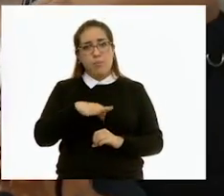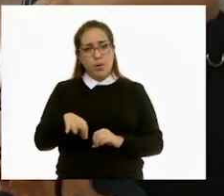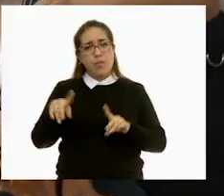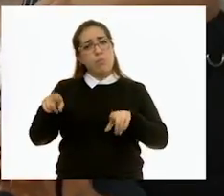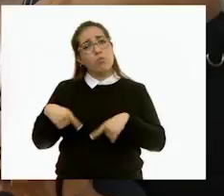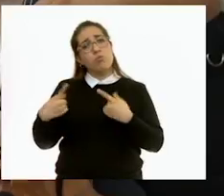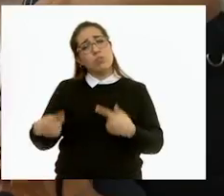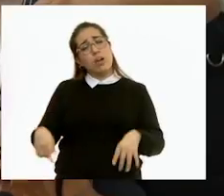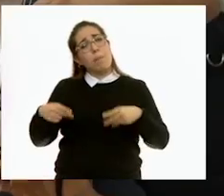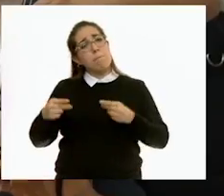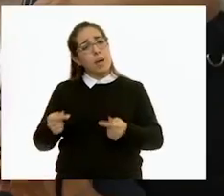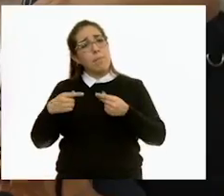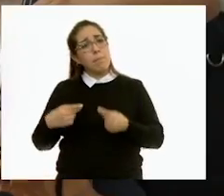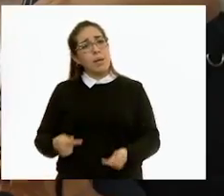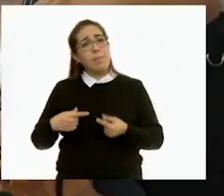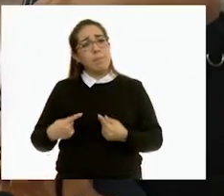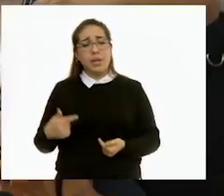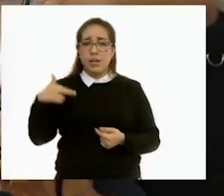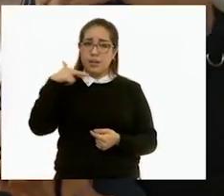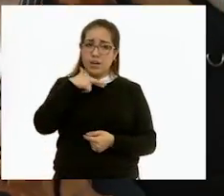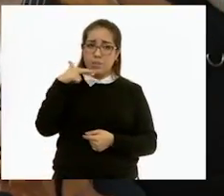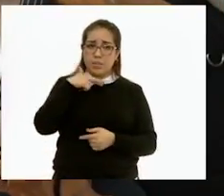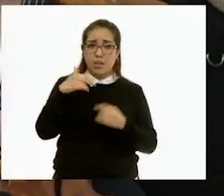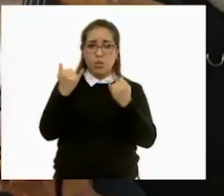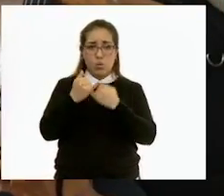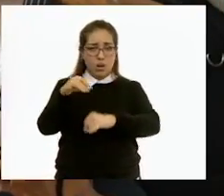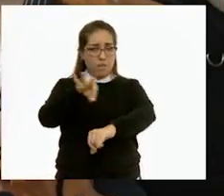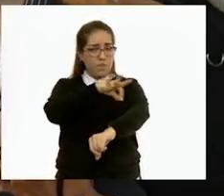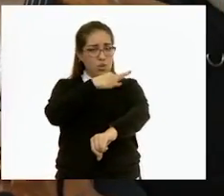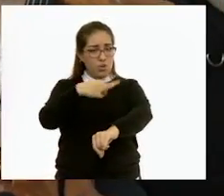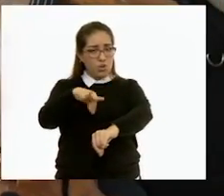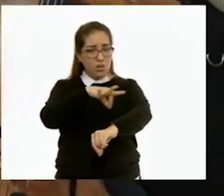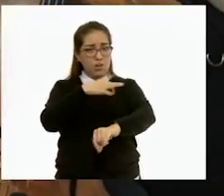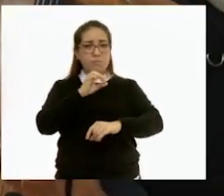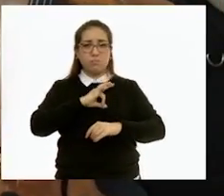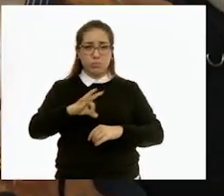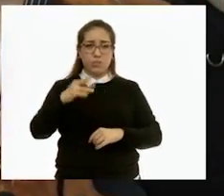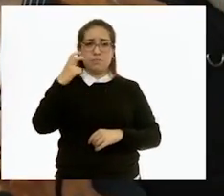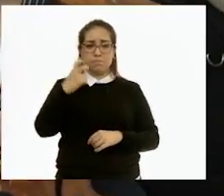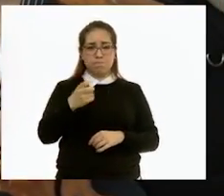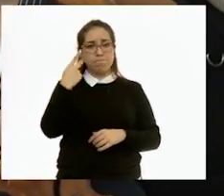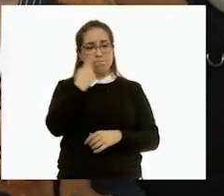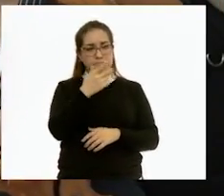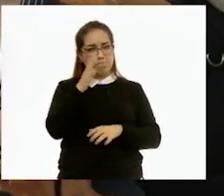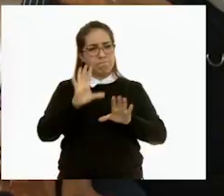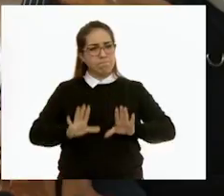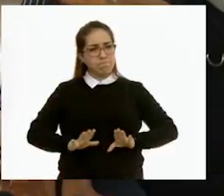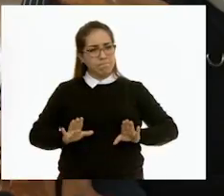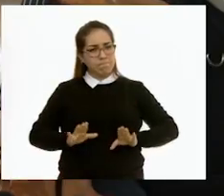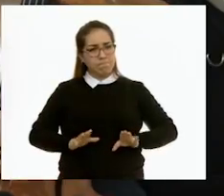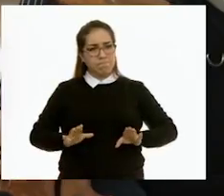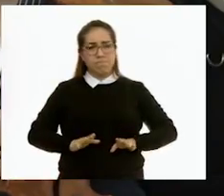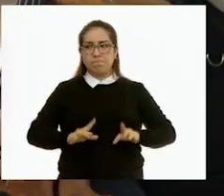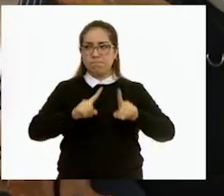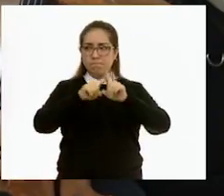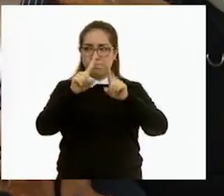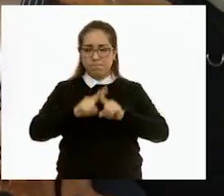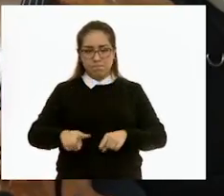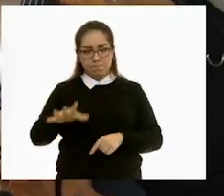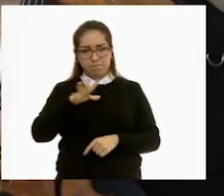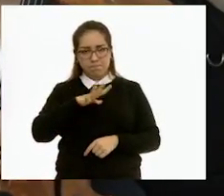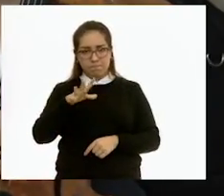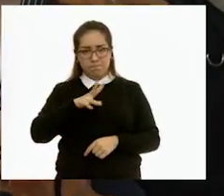tocar melodías ágiles y agudas como un violín. Y entre estas características y más es lo que hace